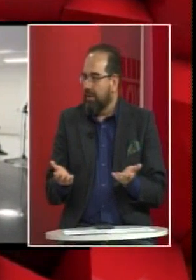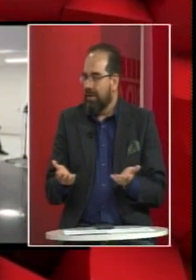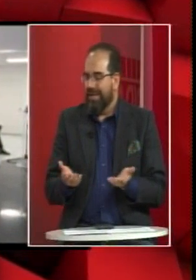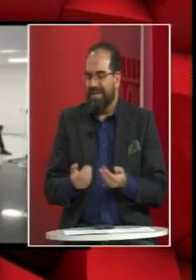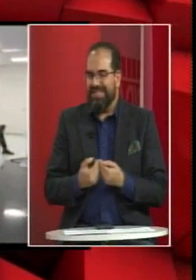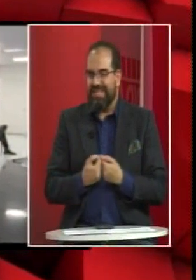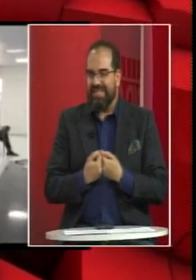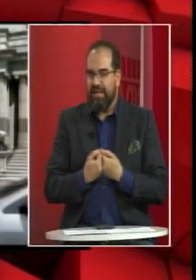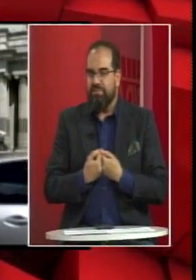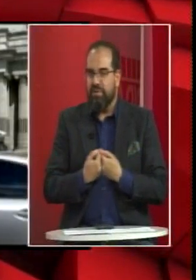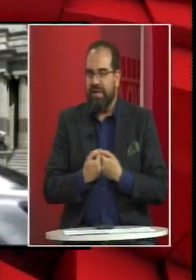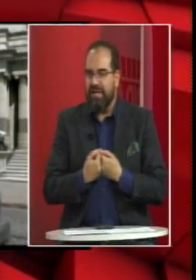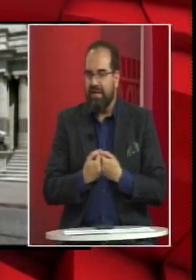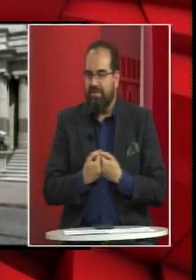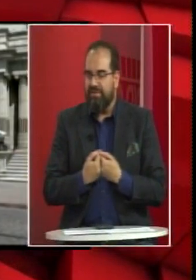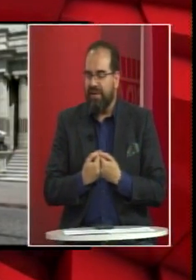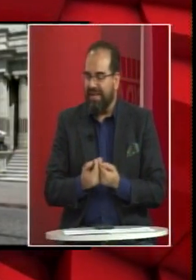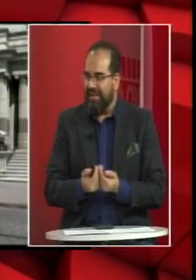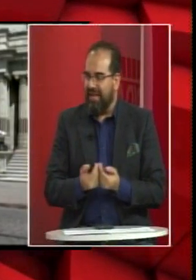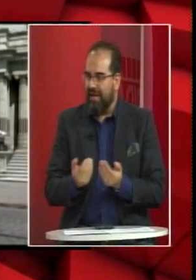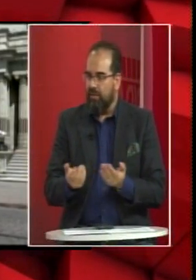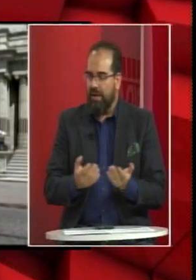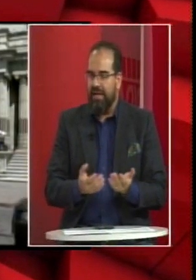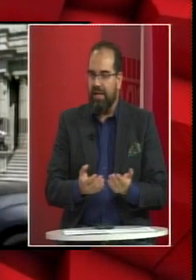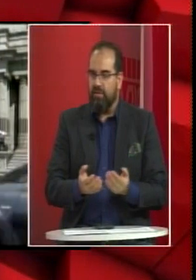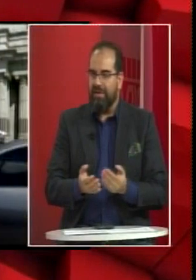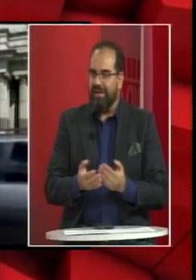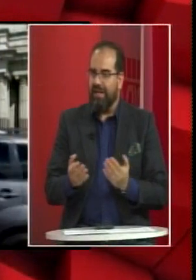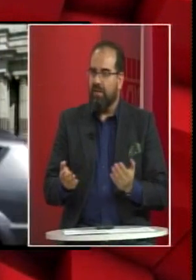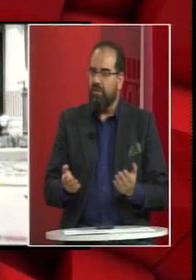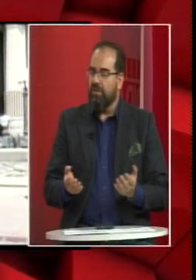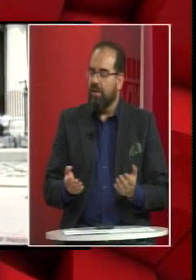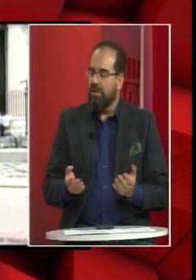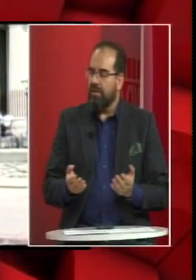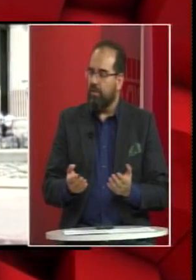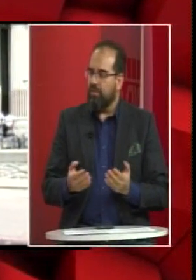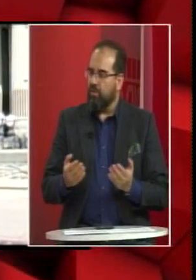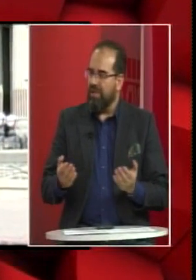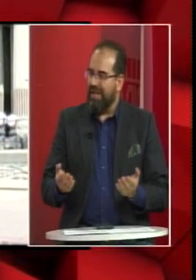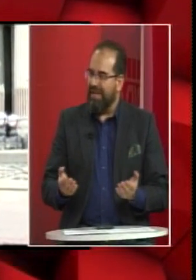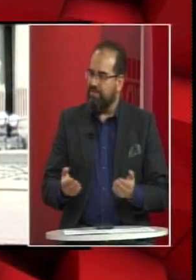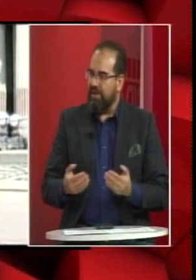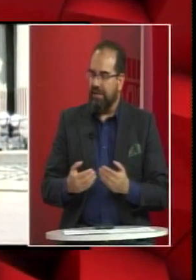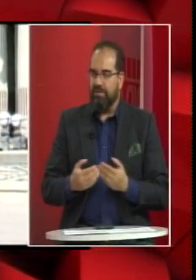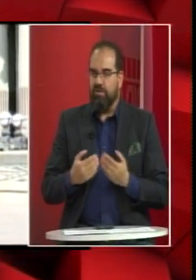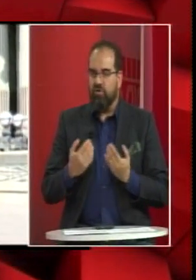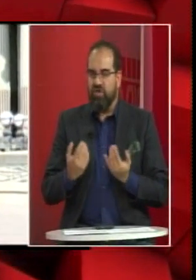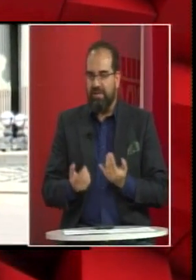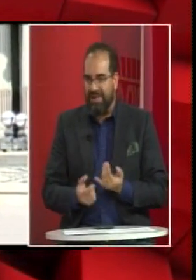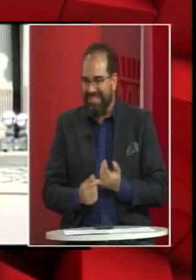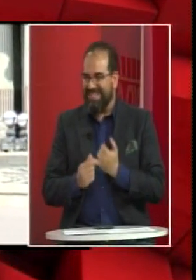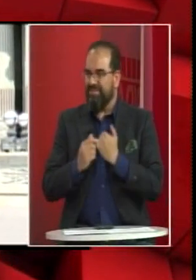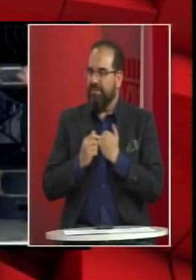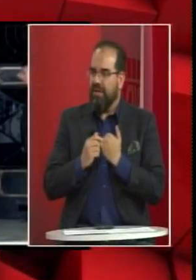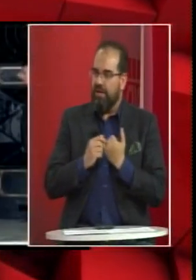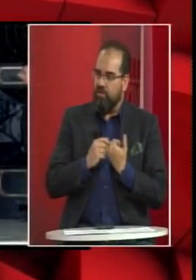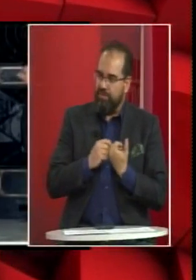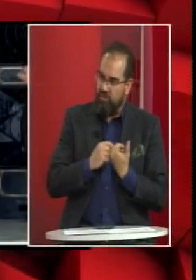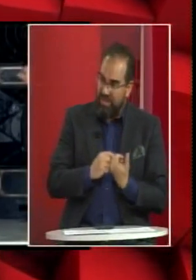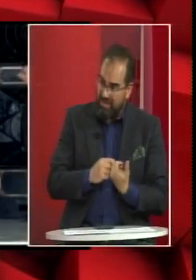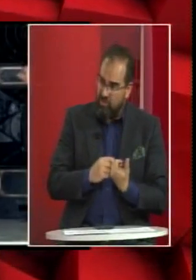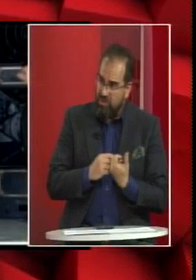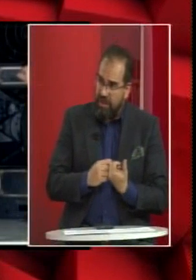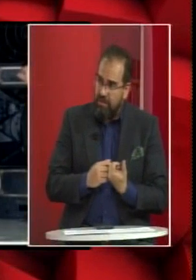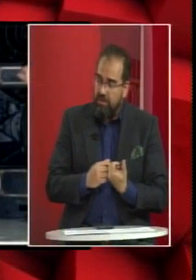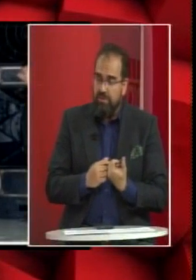si se le pone frente a él o a ella un abanico de oportunidades para conocer más los